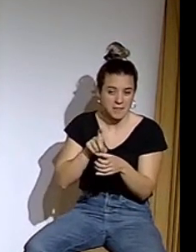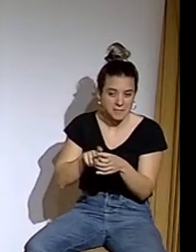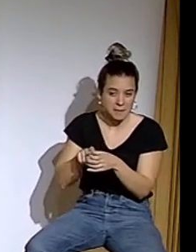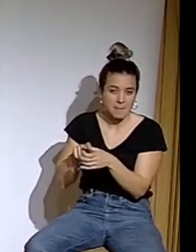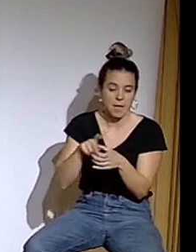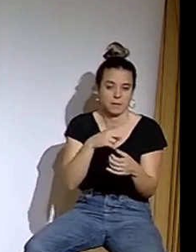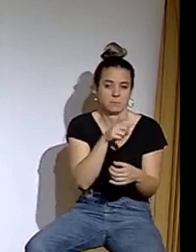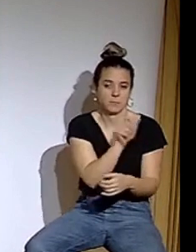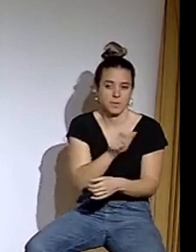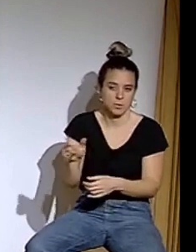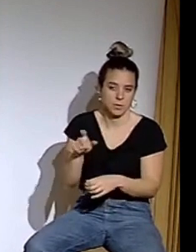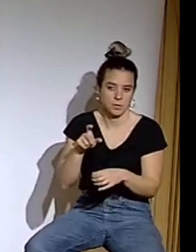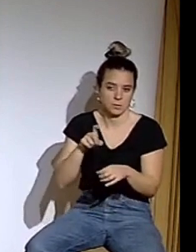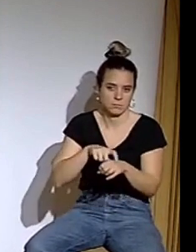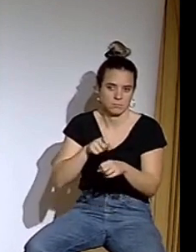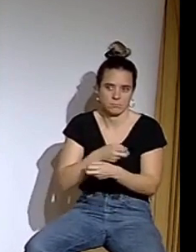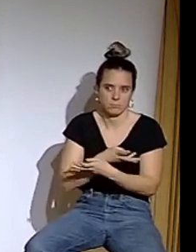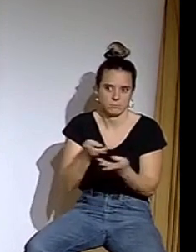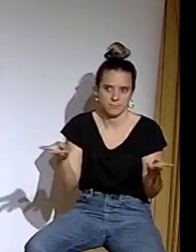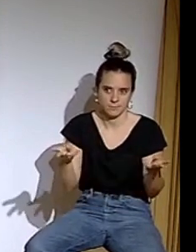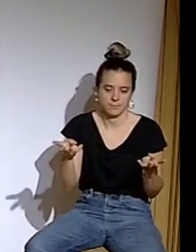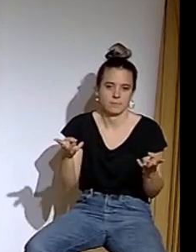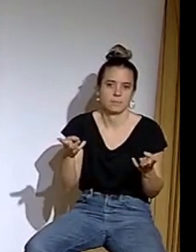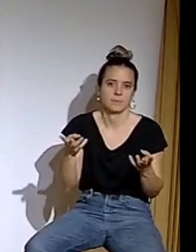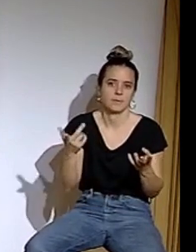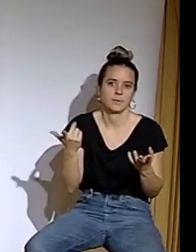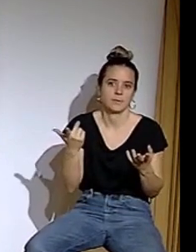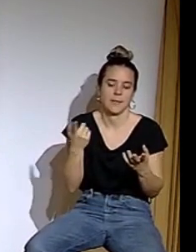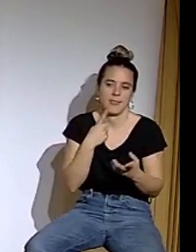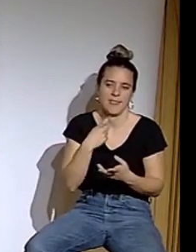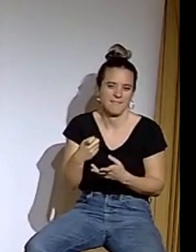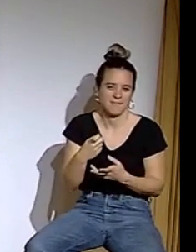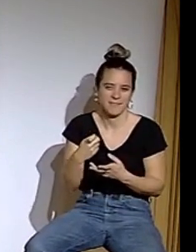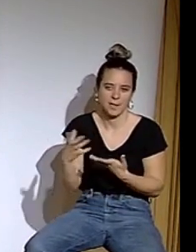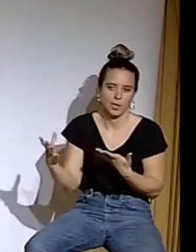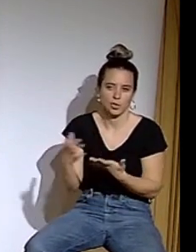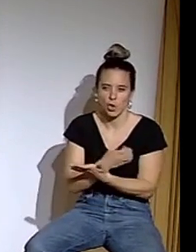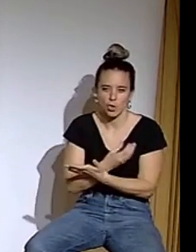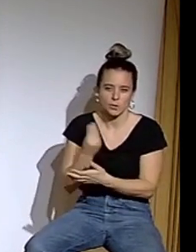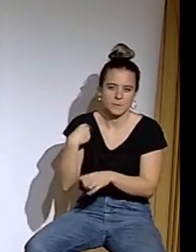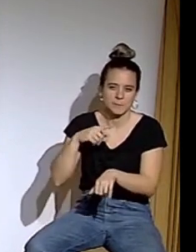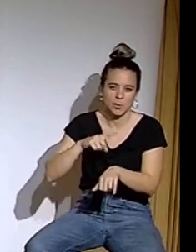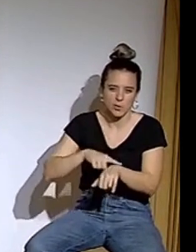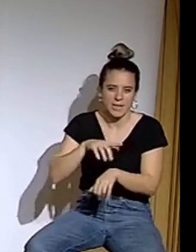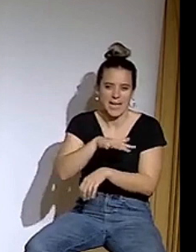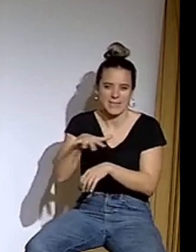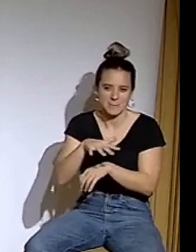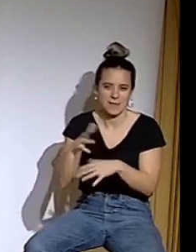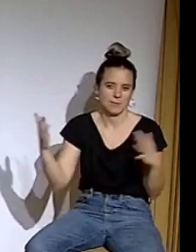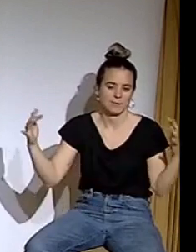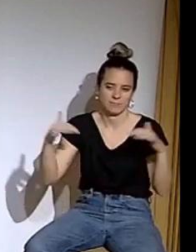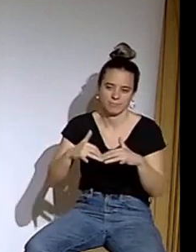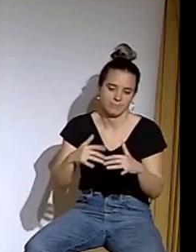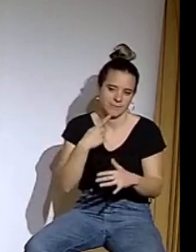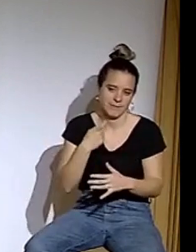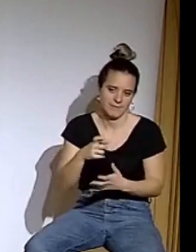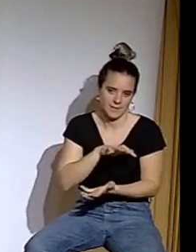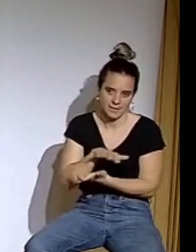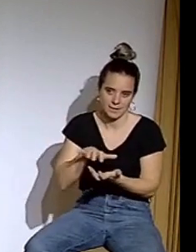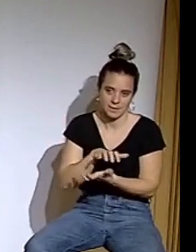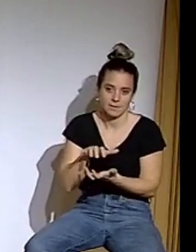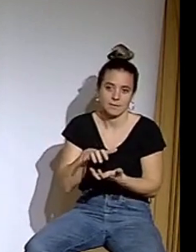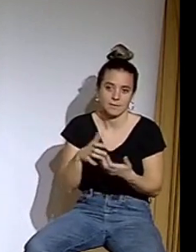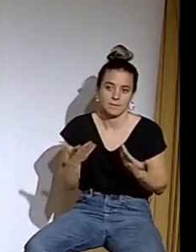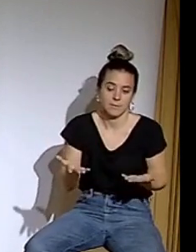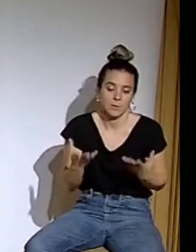diversos y tenía como muy difícil que todo el mundo se pudiera encontrar en el mismo sitio espacio el mismo día de hecho hay